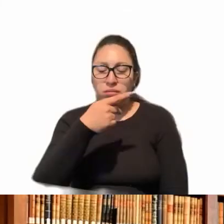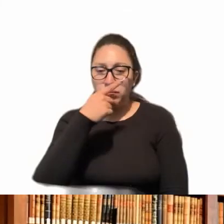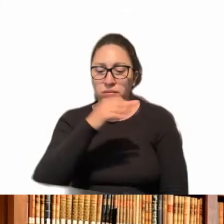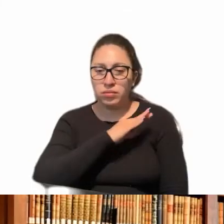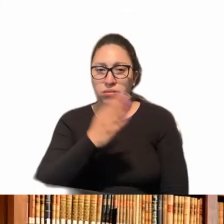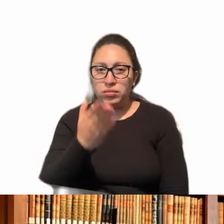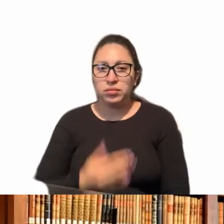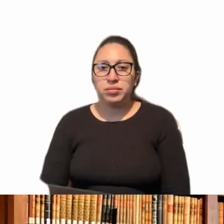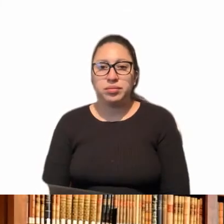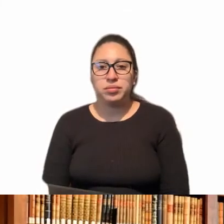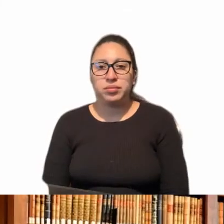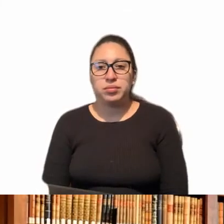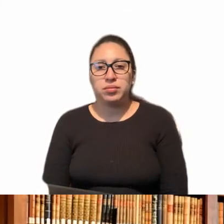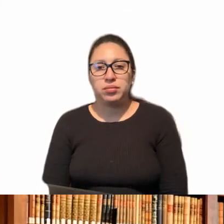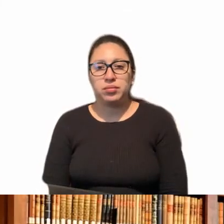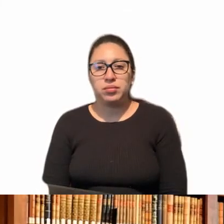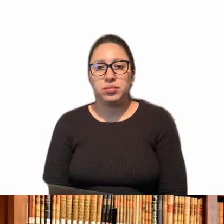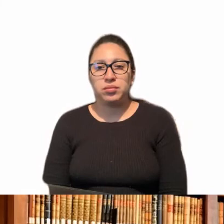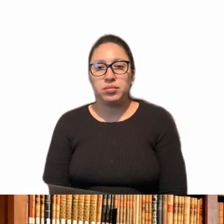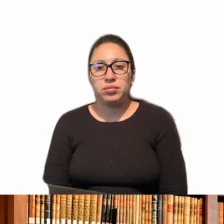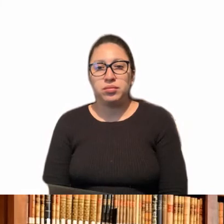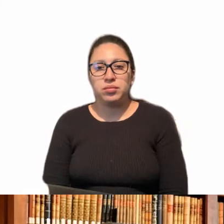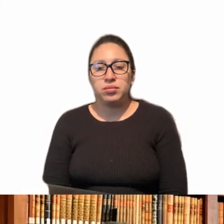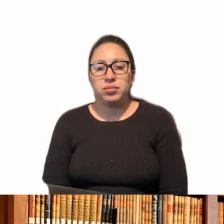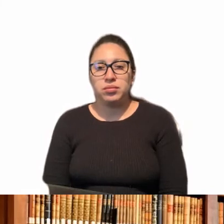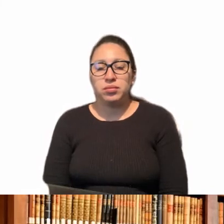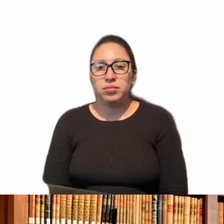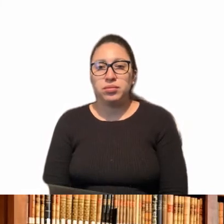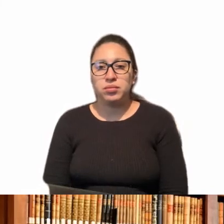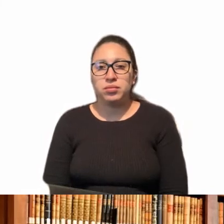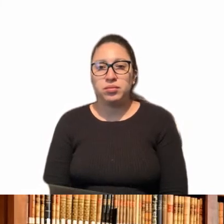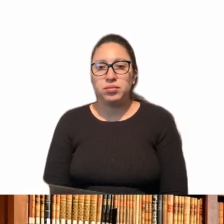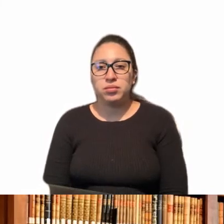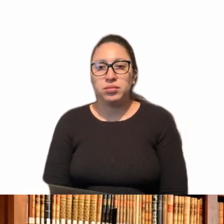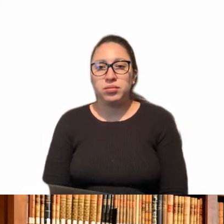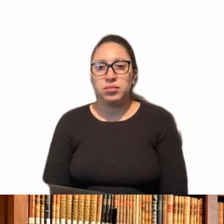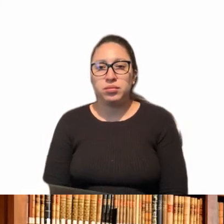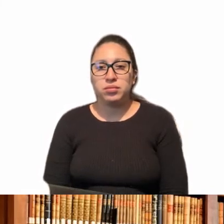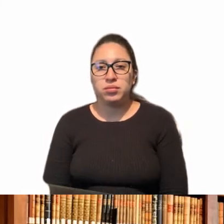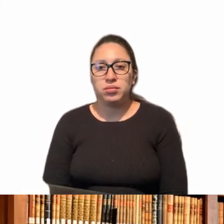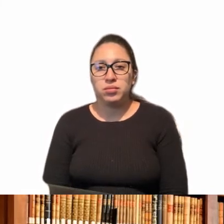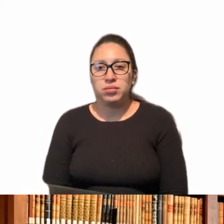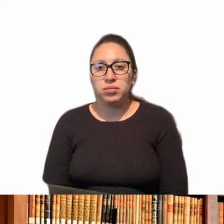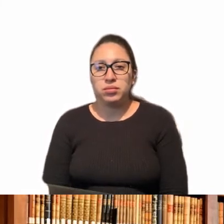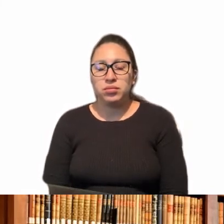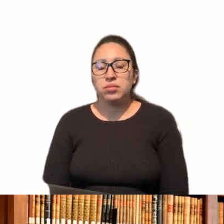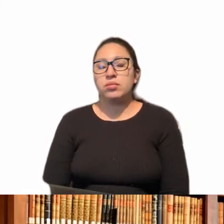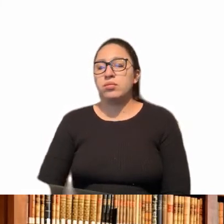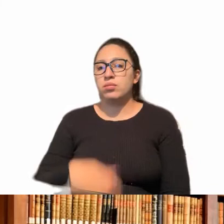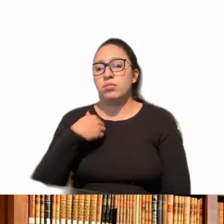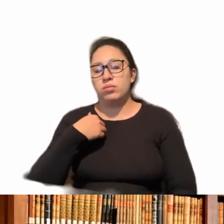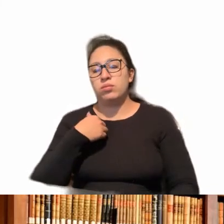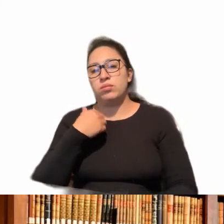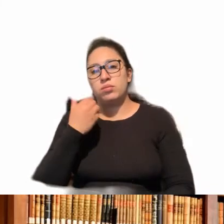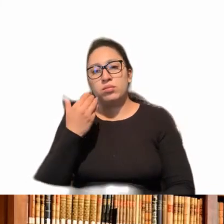Muchas gracias, diputada. Agradezco. Miren, yo insisto en felicitar los trabajos de esta comisión, que la verdad